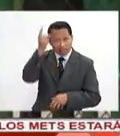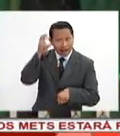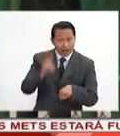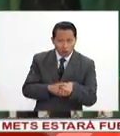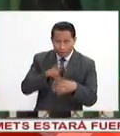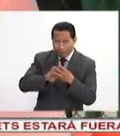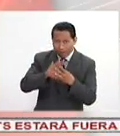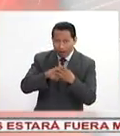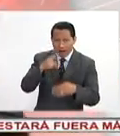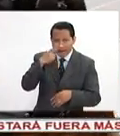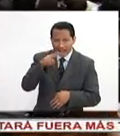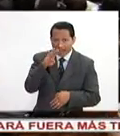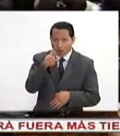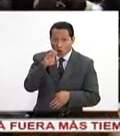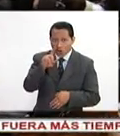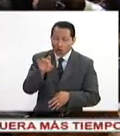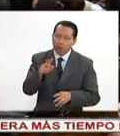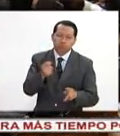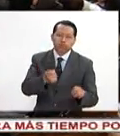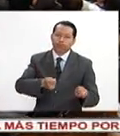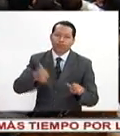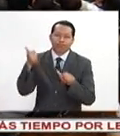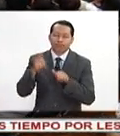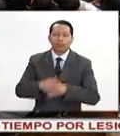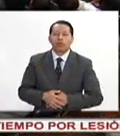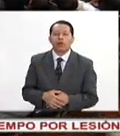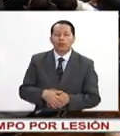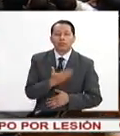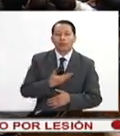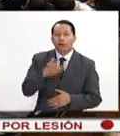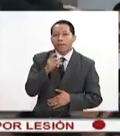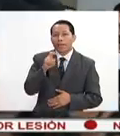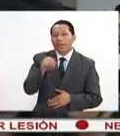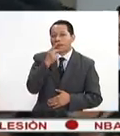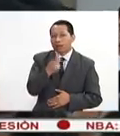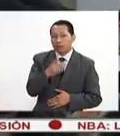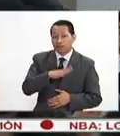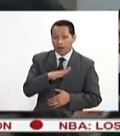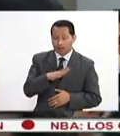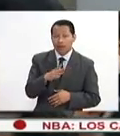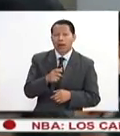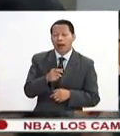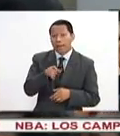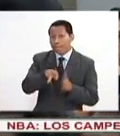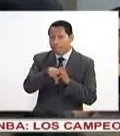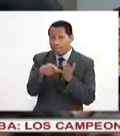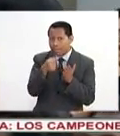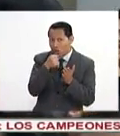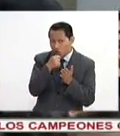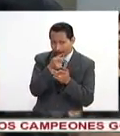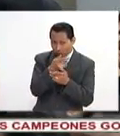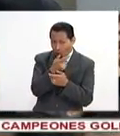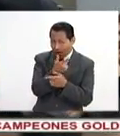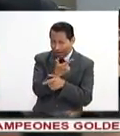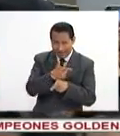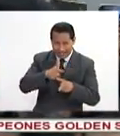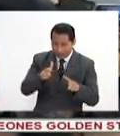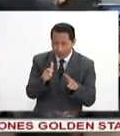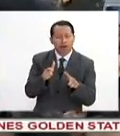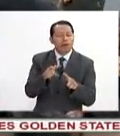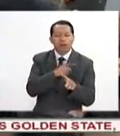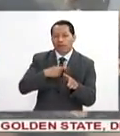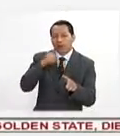destituido. El presidente Enrique Peña Nieto aseguró que el ejercicio libre del periodismo es una condición